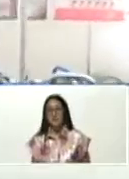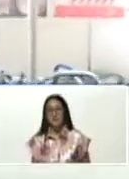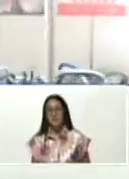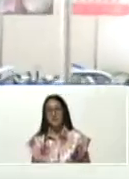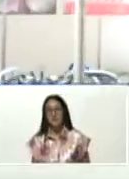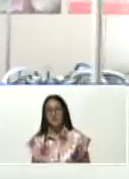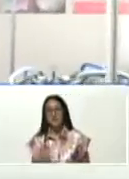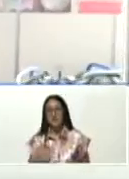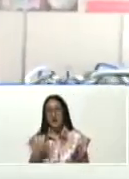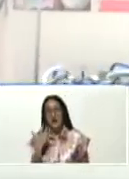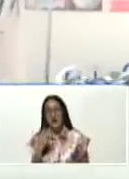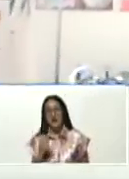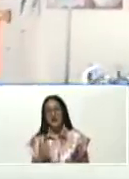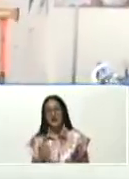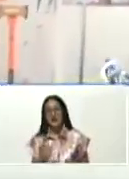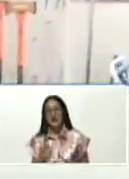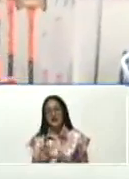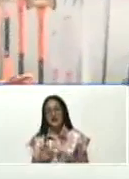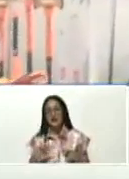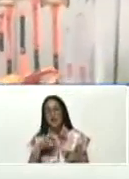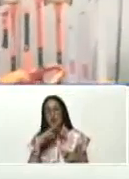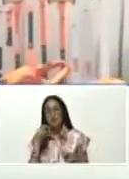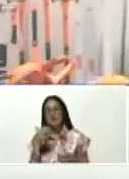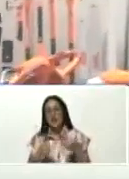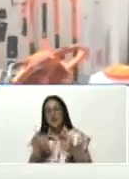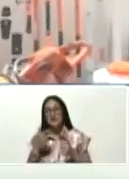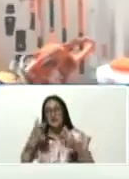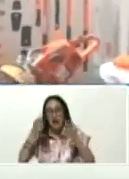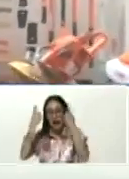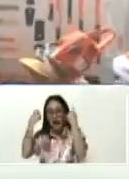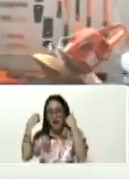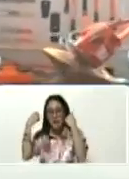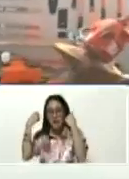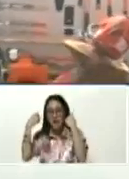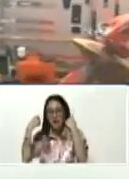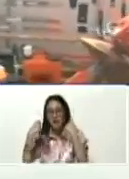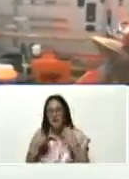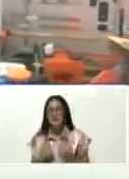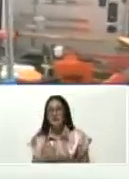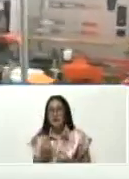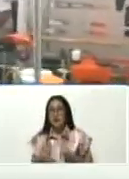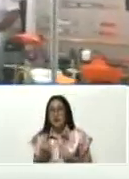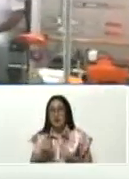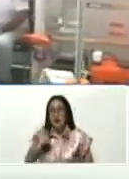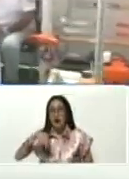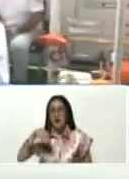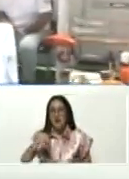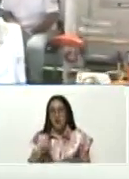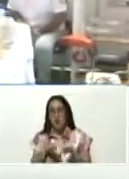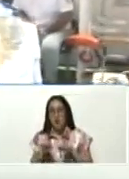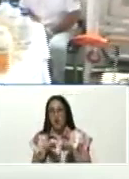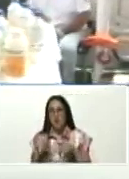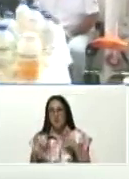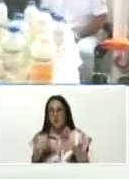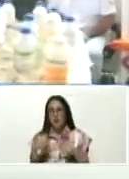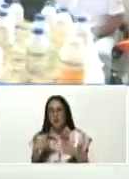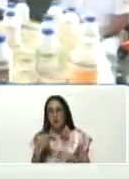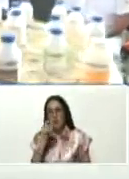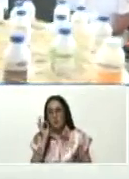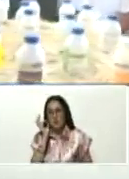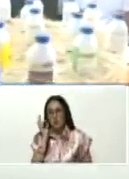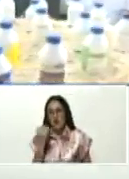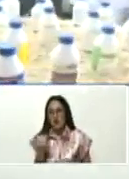también tenemos el quesillo de cabra, el dulce leche de cabra, que lo producimos aquí en el estado Cojedes, los productores y productoras